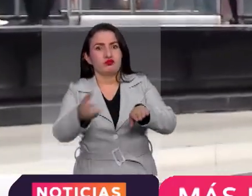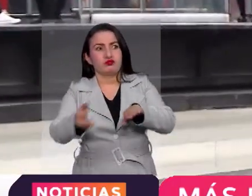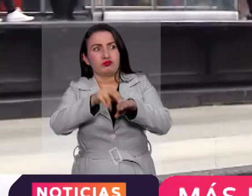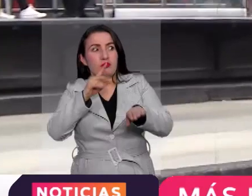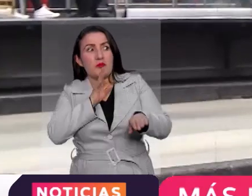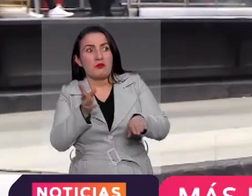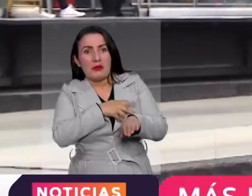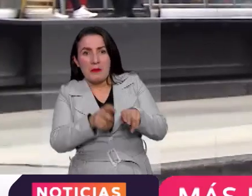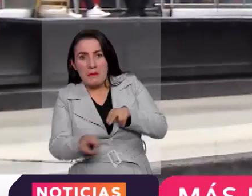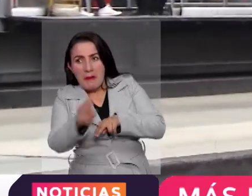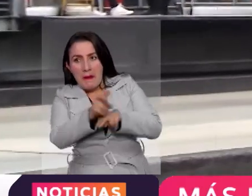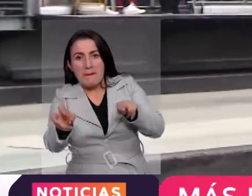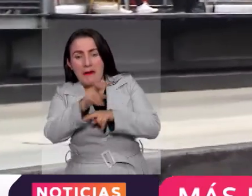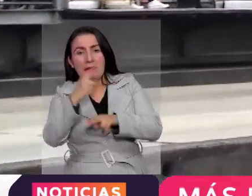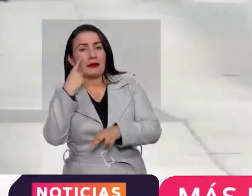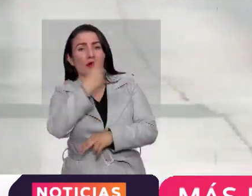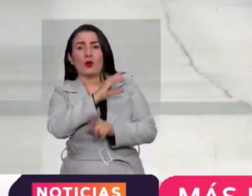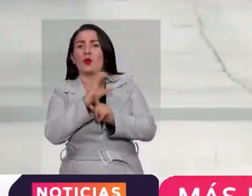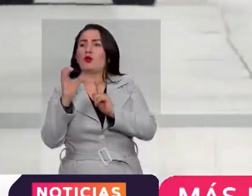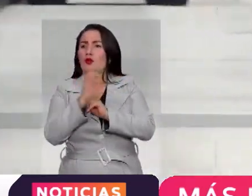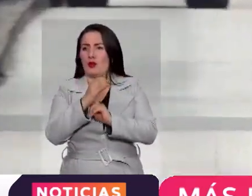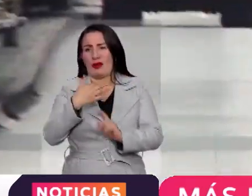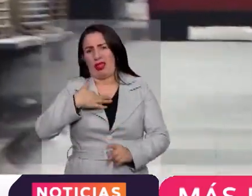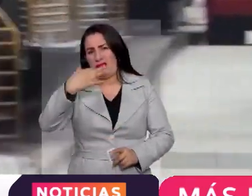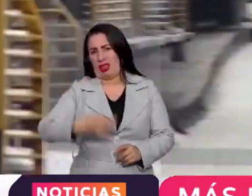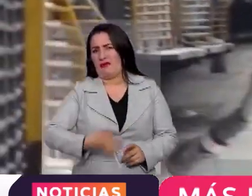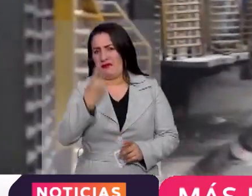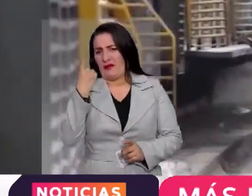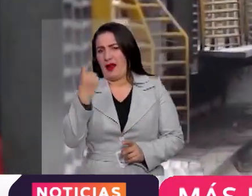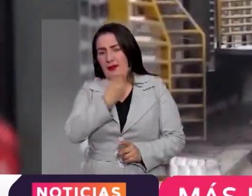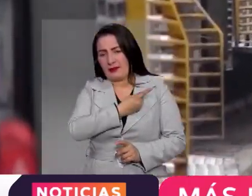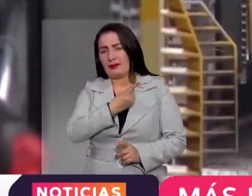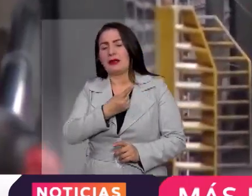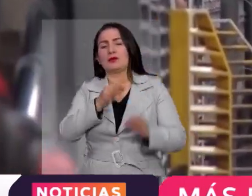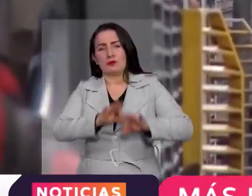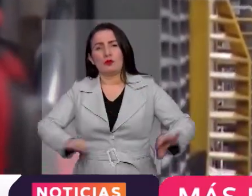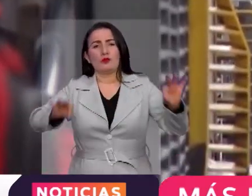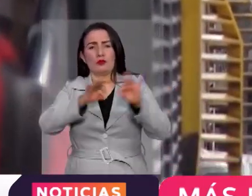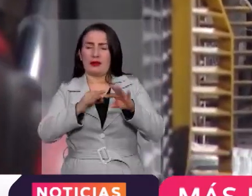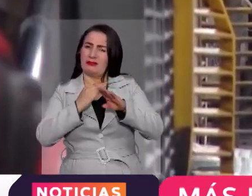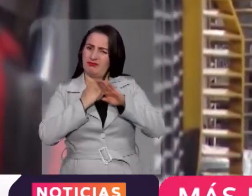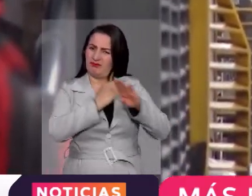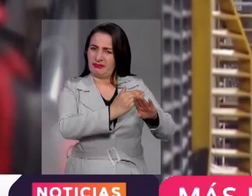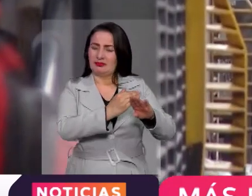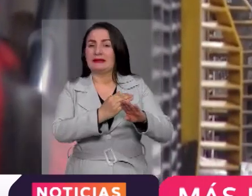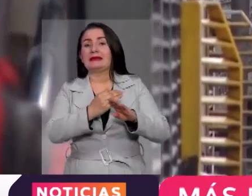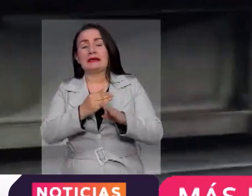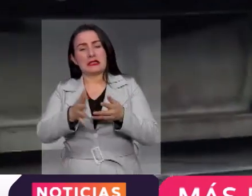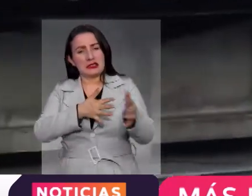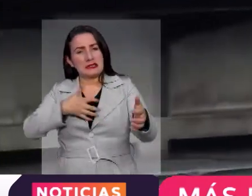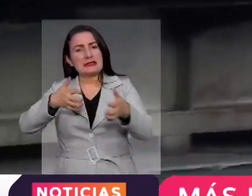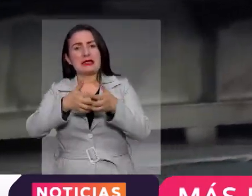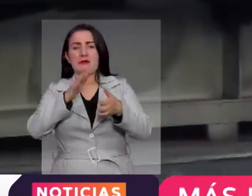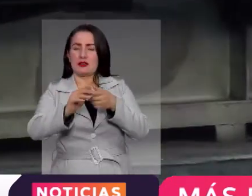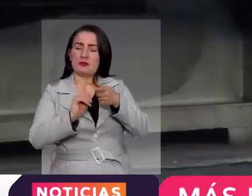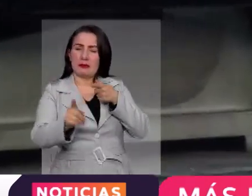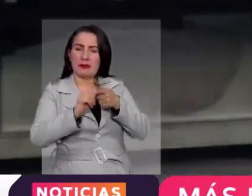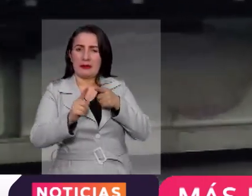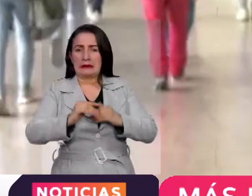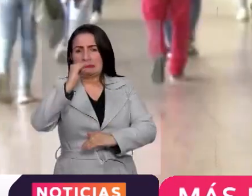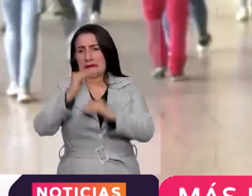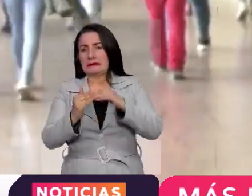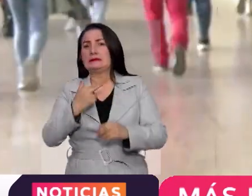pesos esta iniciativa de cultura ciudadana hace parte de los cuatro componentes del plan anti evasión del sistema y busca reducir el impacto